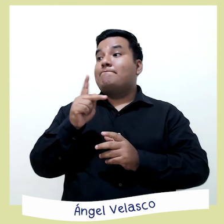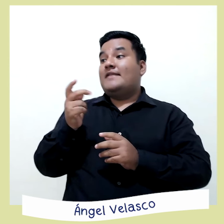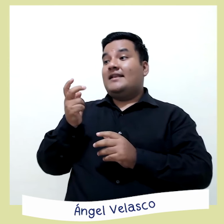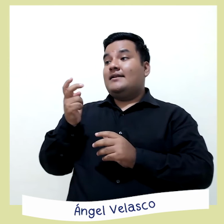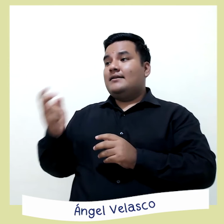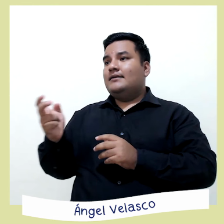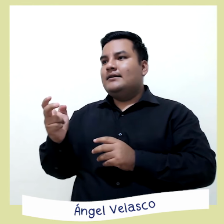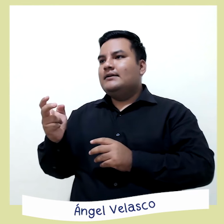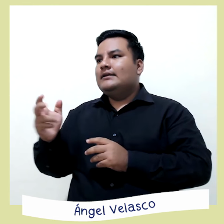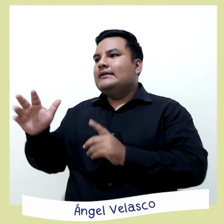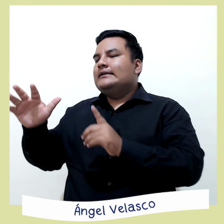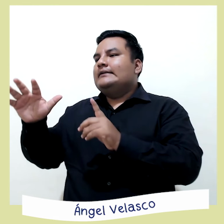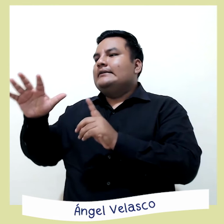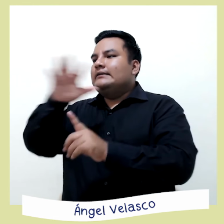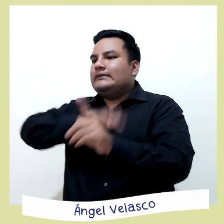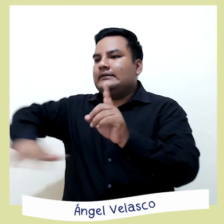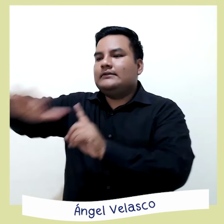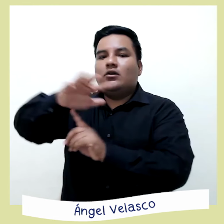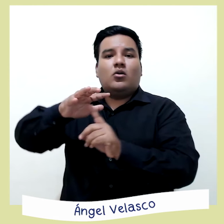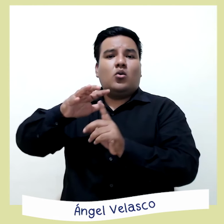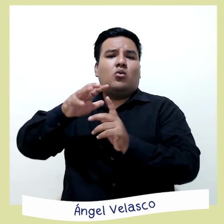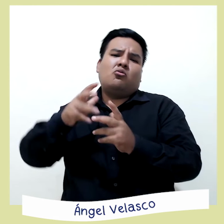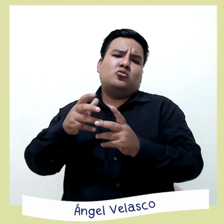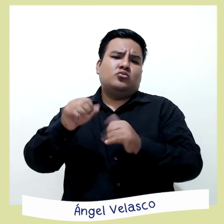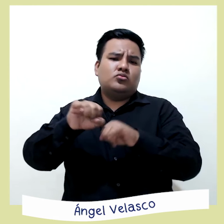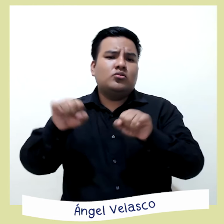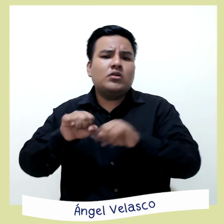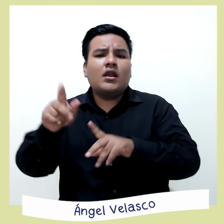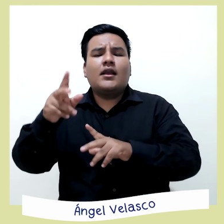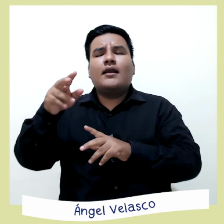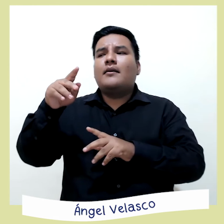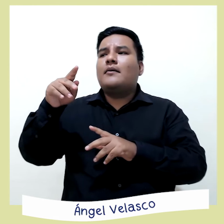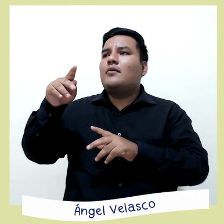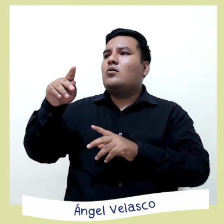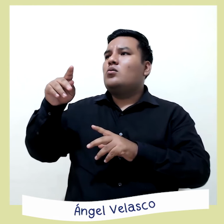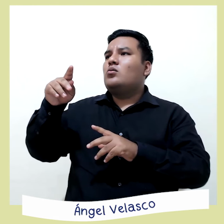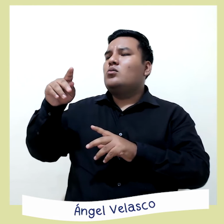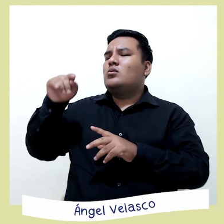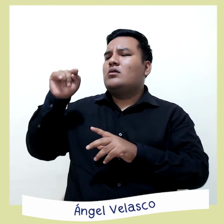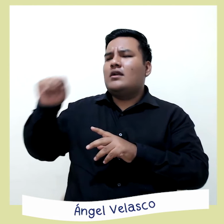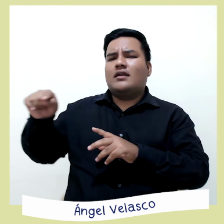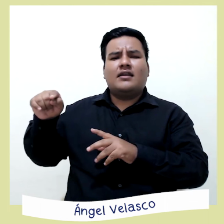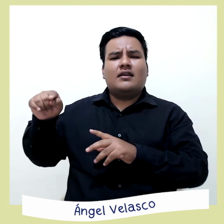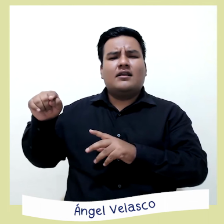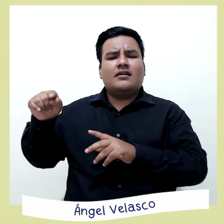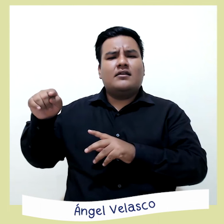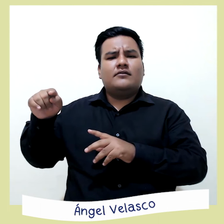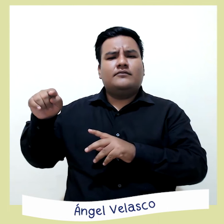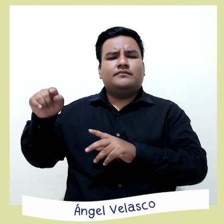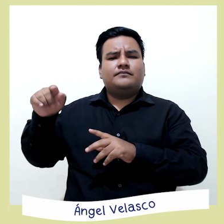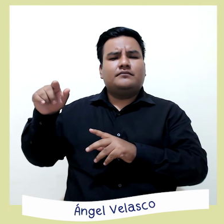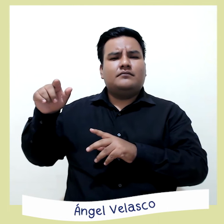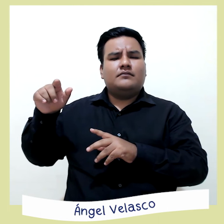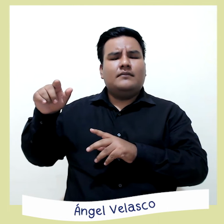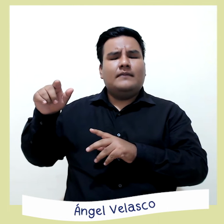esto ocurre con naturalidad, pero es algo que se puede propiciar también en el espacio